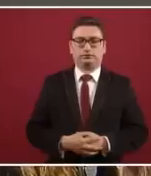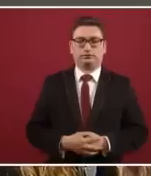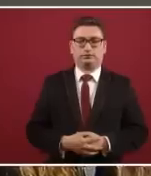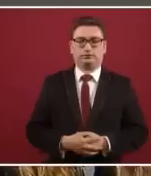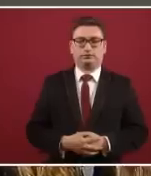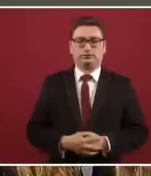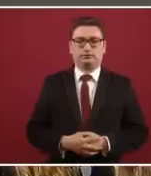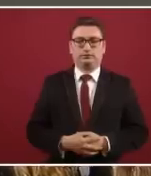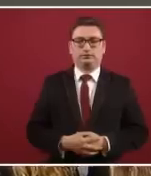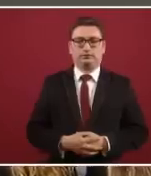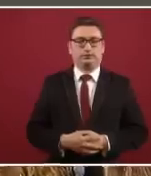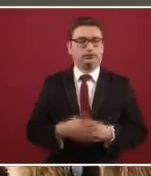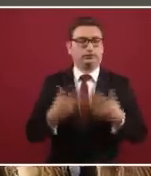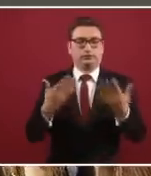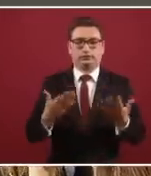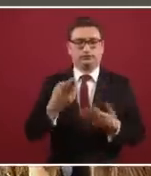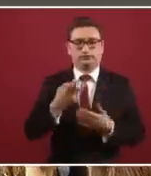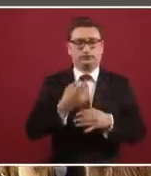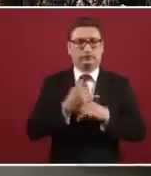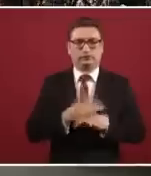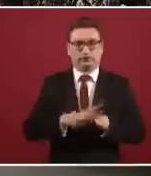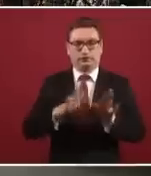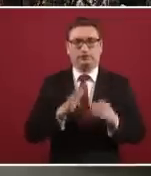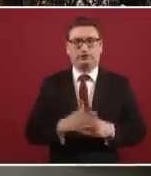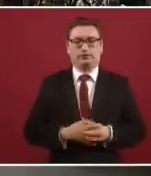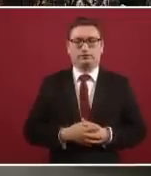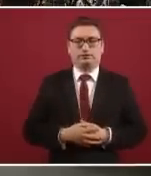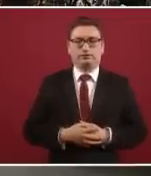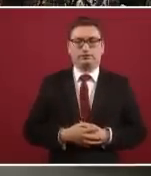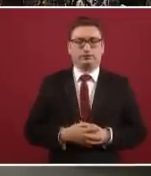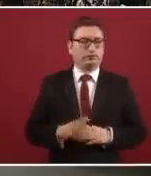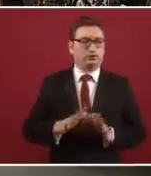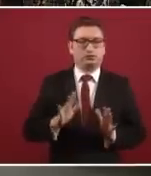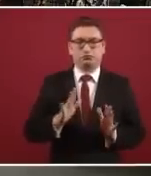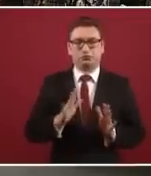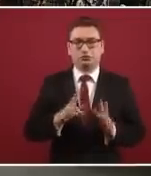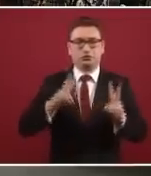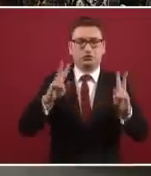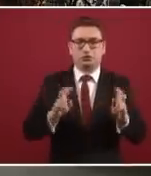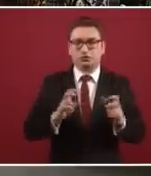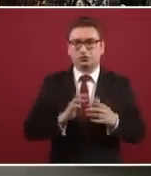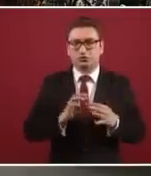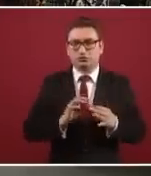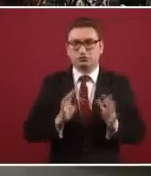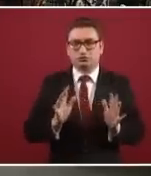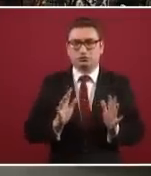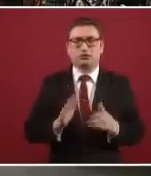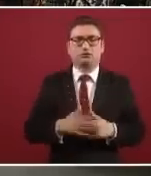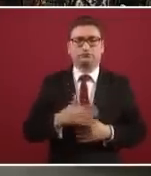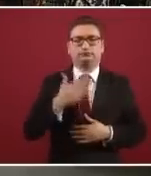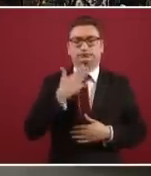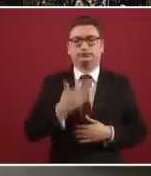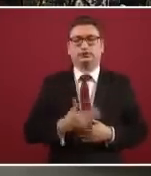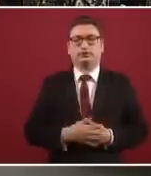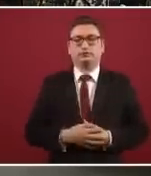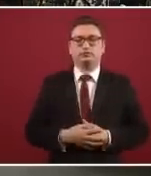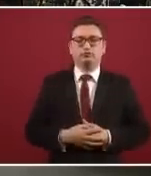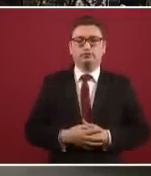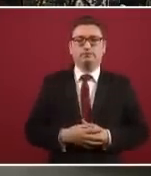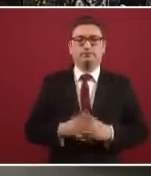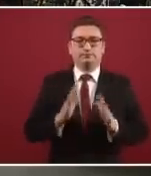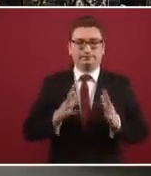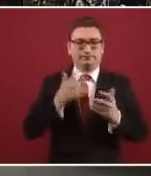Pues esta es la información. Vamos a… ¿No hay nada sobre esto? No, ya